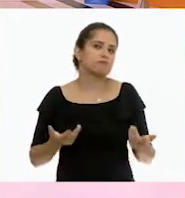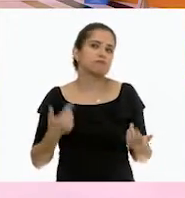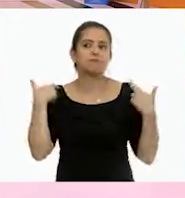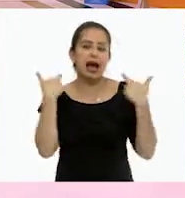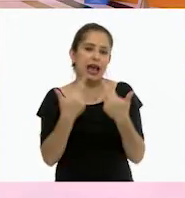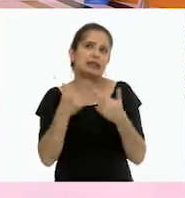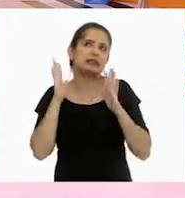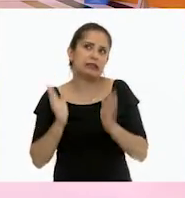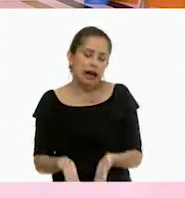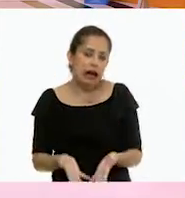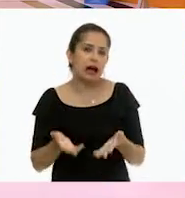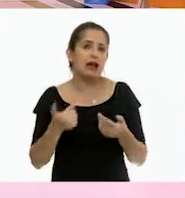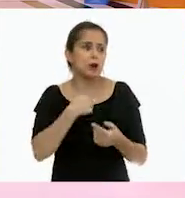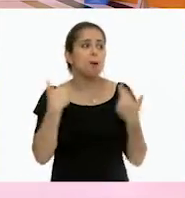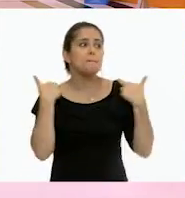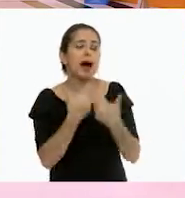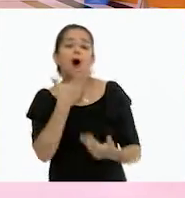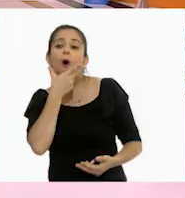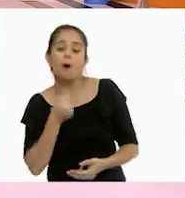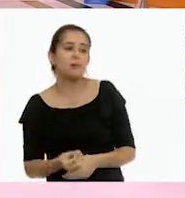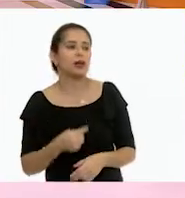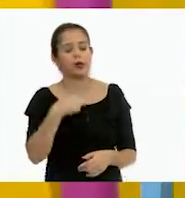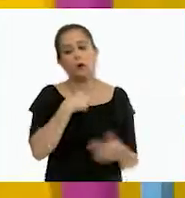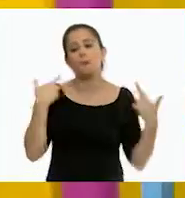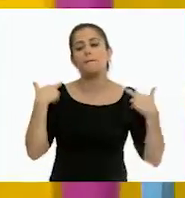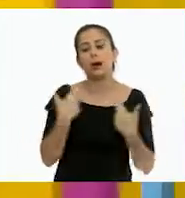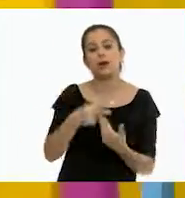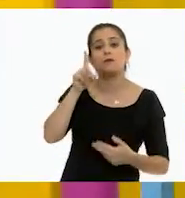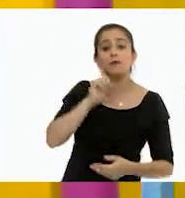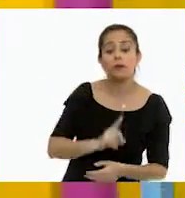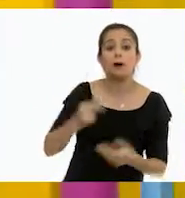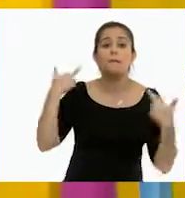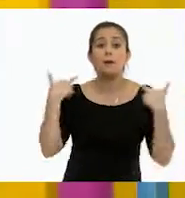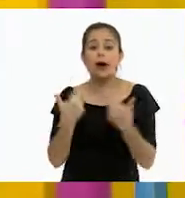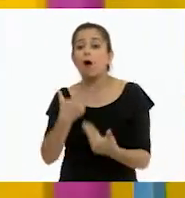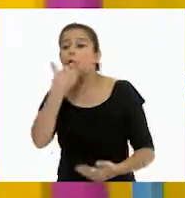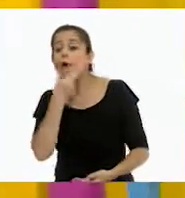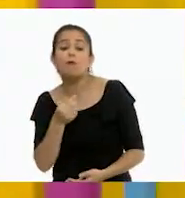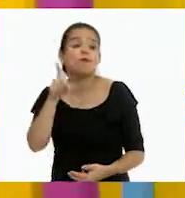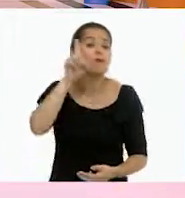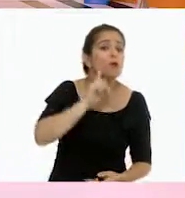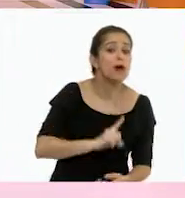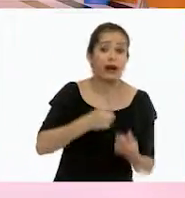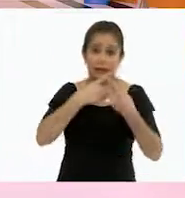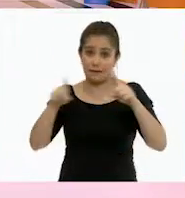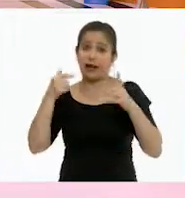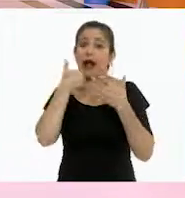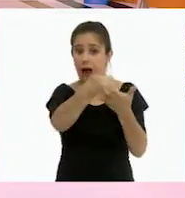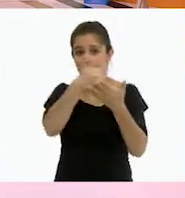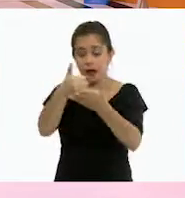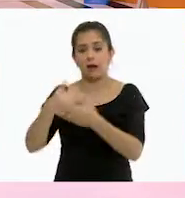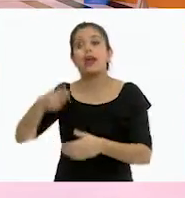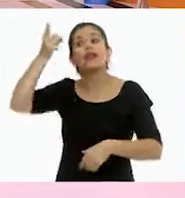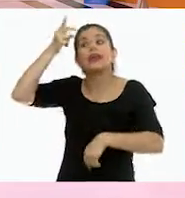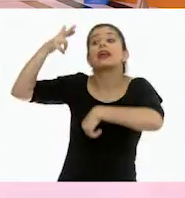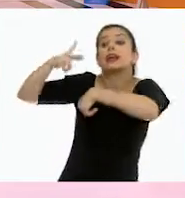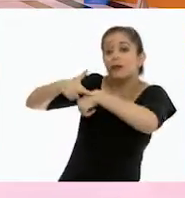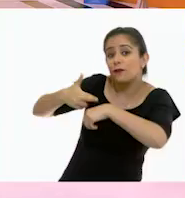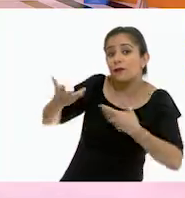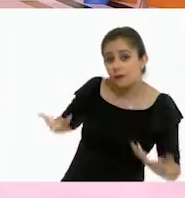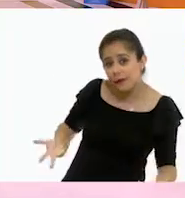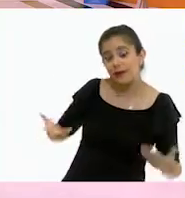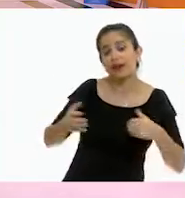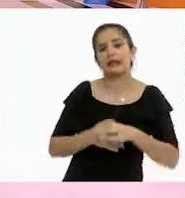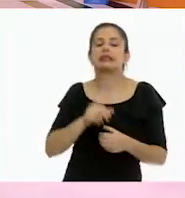también ya lo habías dicho. Pero yo dije mi maestro. Ah, bueno, porque maestras y maestros, acuérdate que nos están ayudando. O la directora. La